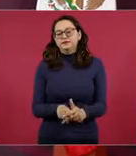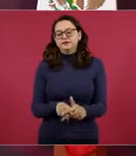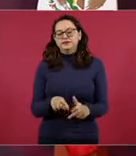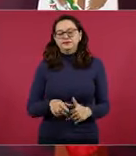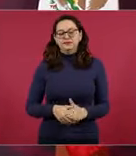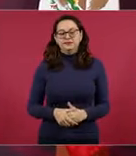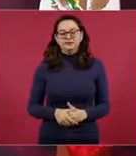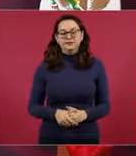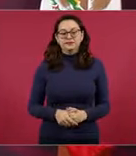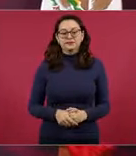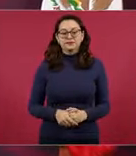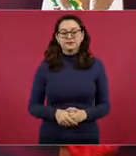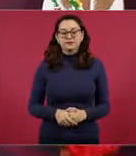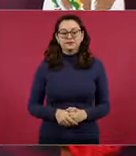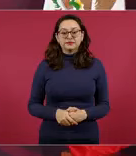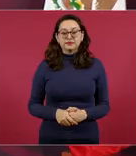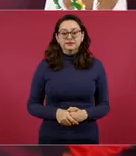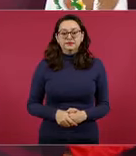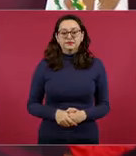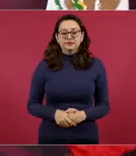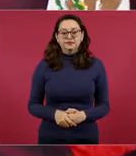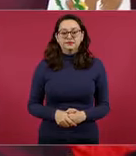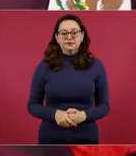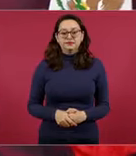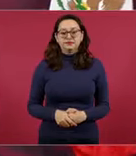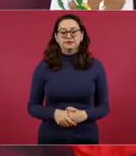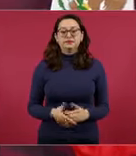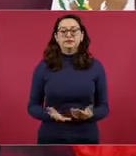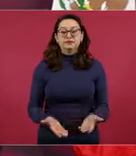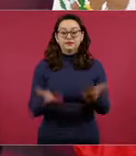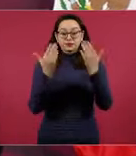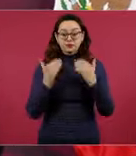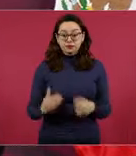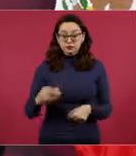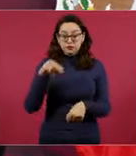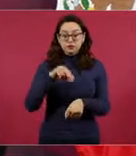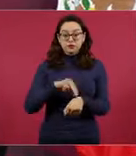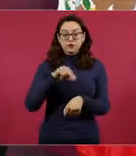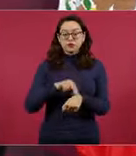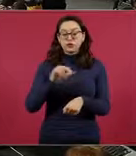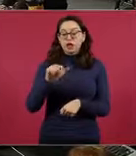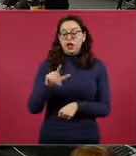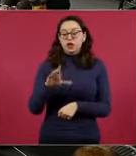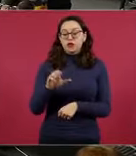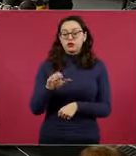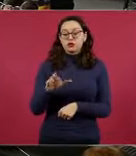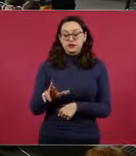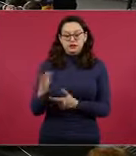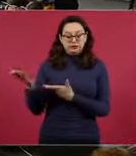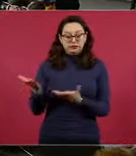y vamos a darle la palabra al doctor Jorge Alcocer.